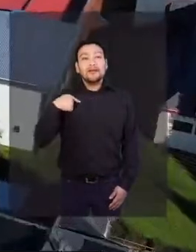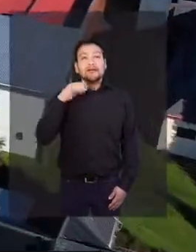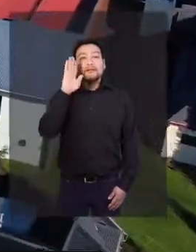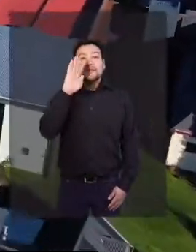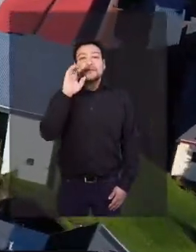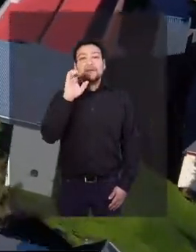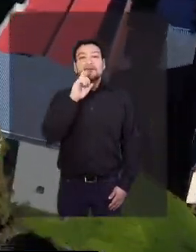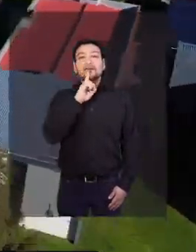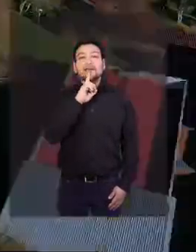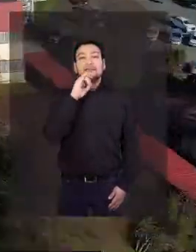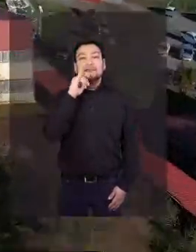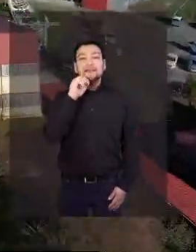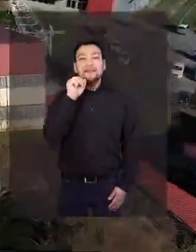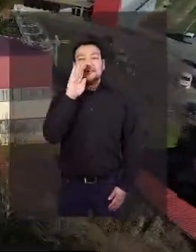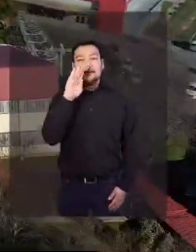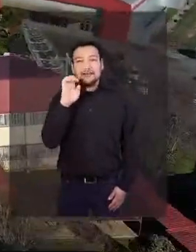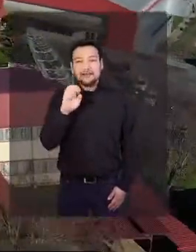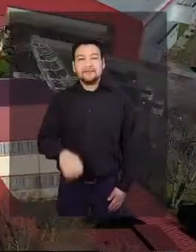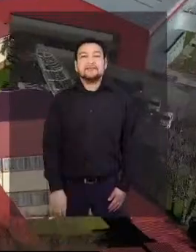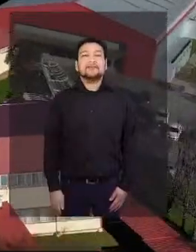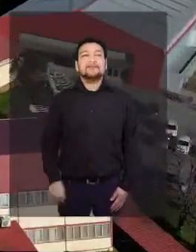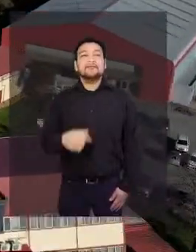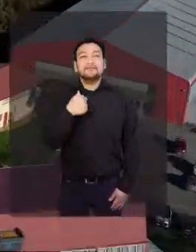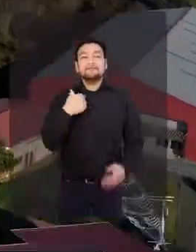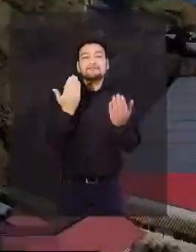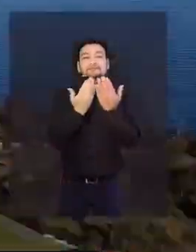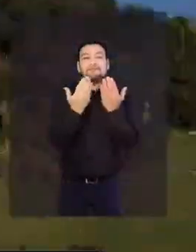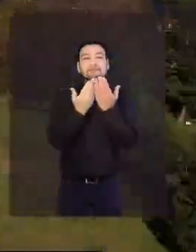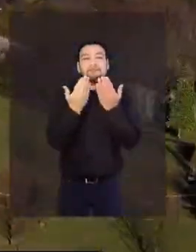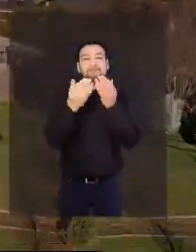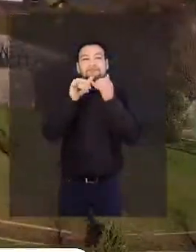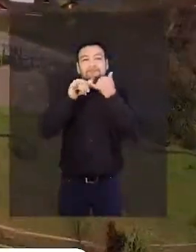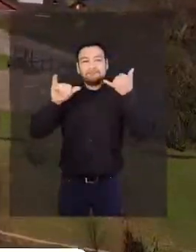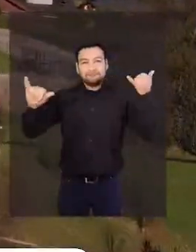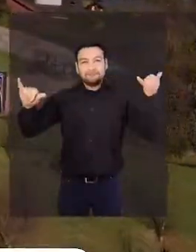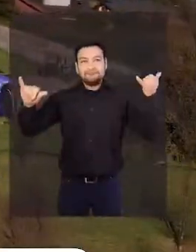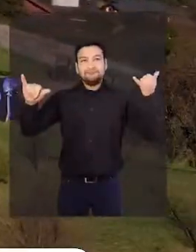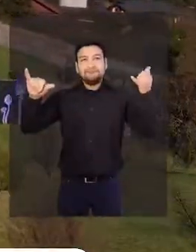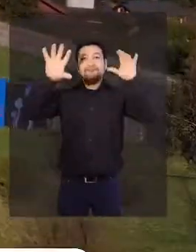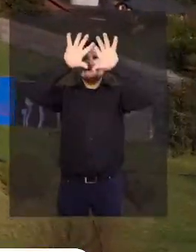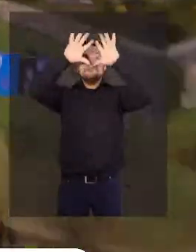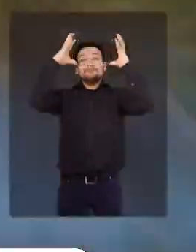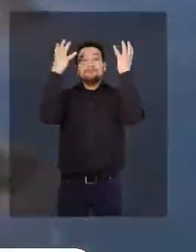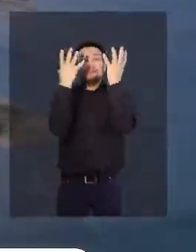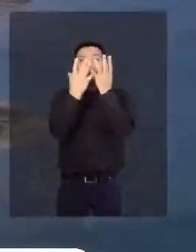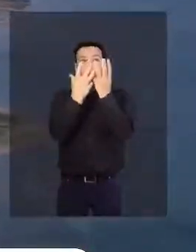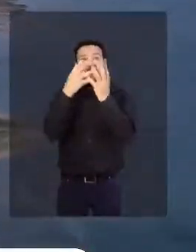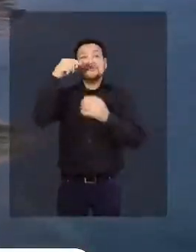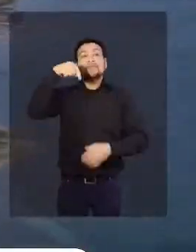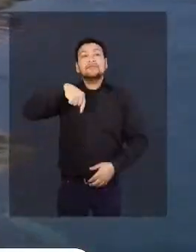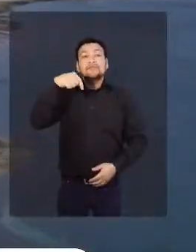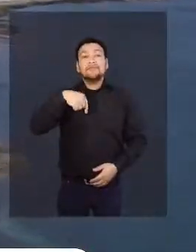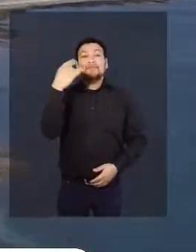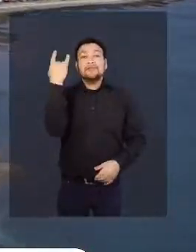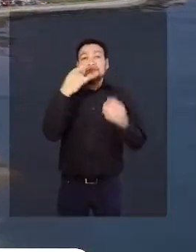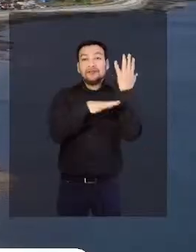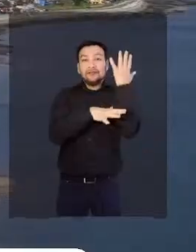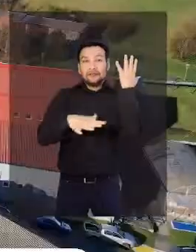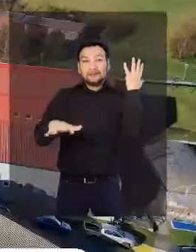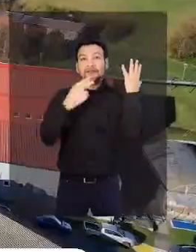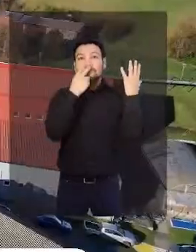Bienvenidos a la Universidad Austral de Chile, sede Puerto Montt, ubicada en el inicio de la carretera austral y